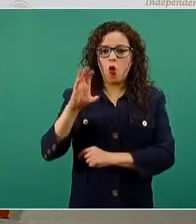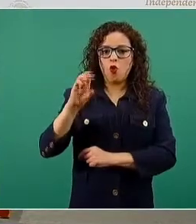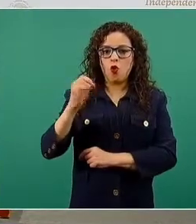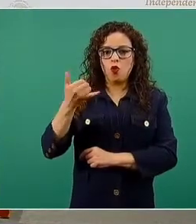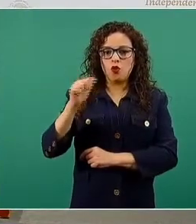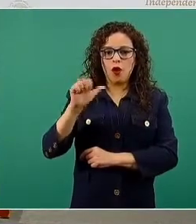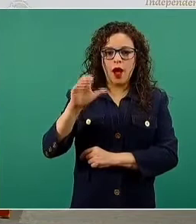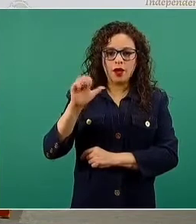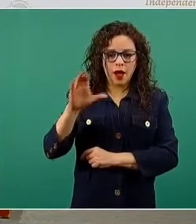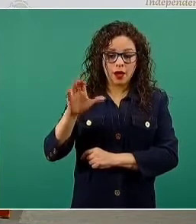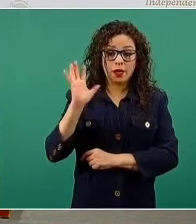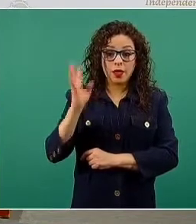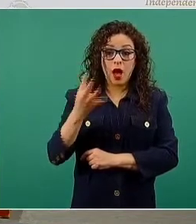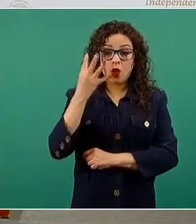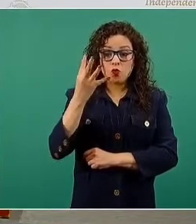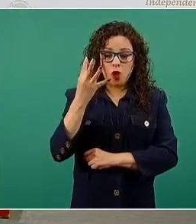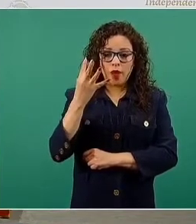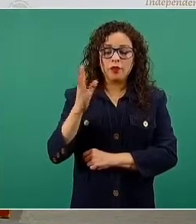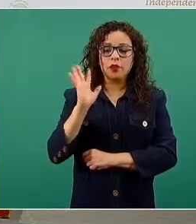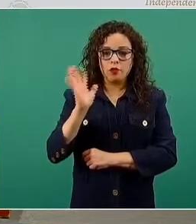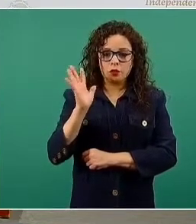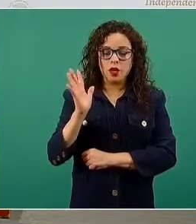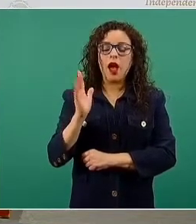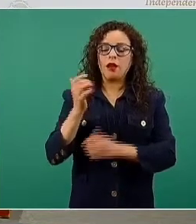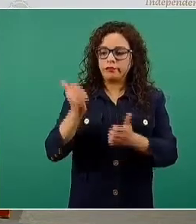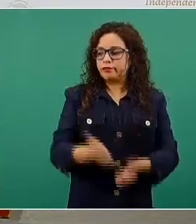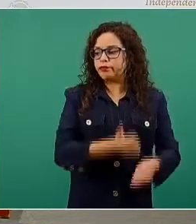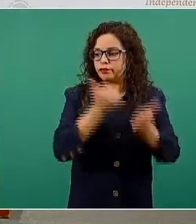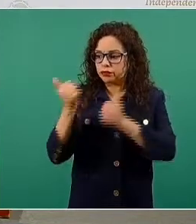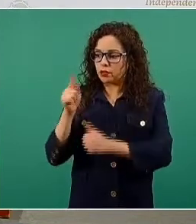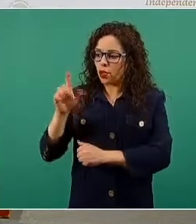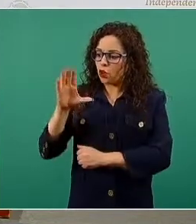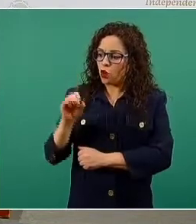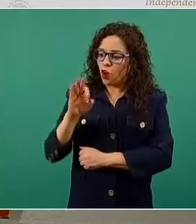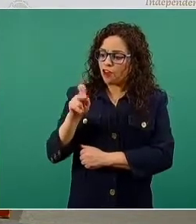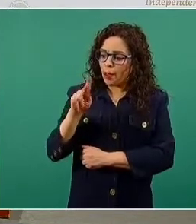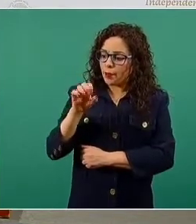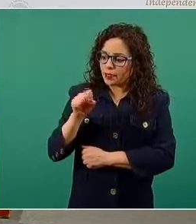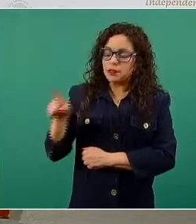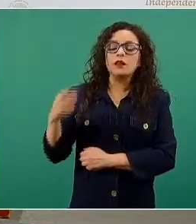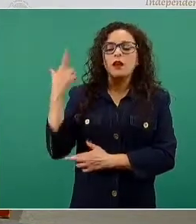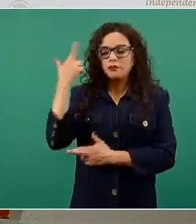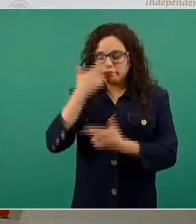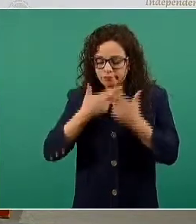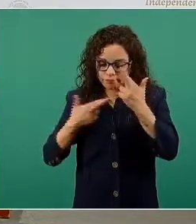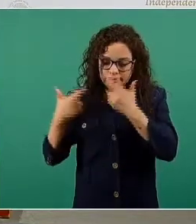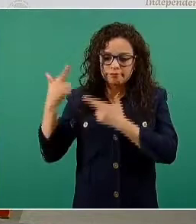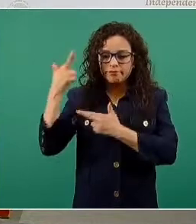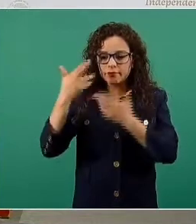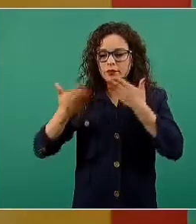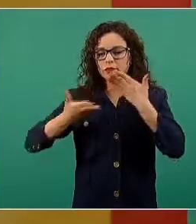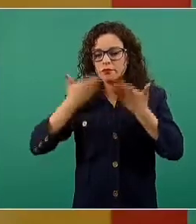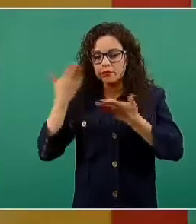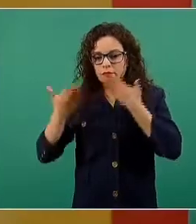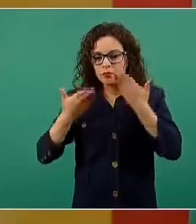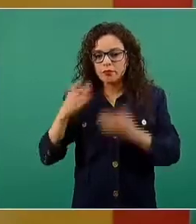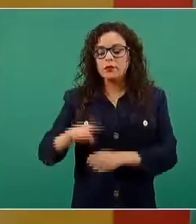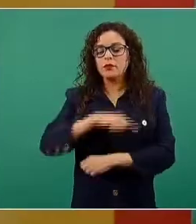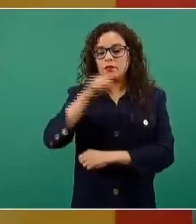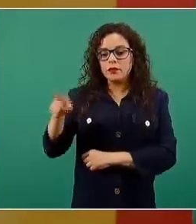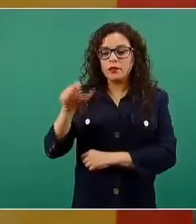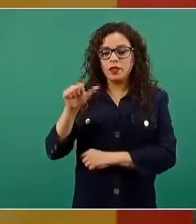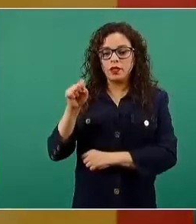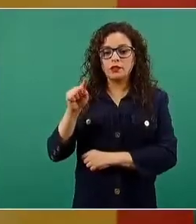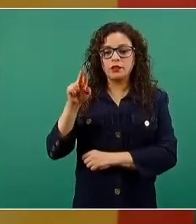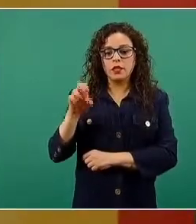4 lotes ya han sido liberados hacia COFEPRIS y después pasarán por un proceso interno de AstraZeneca, y la